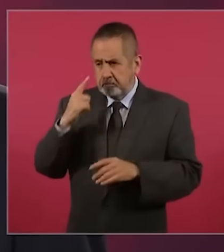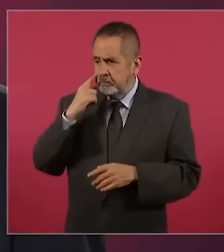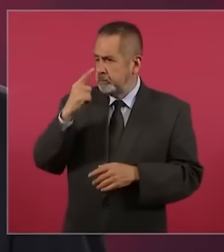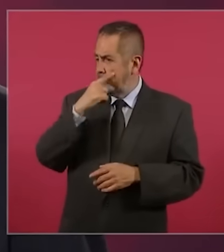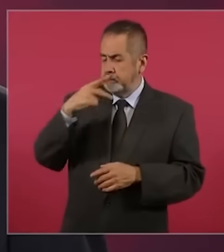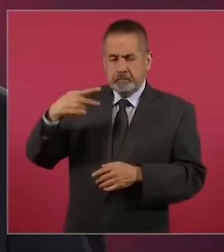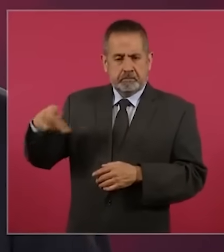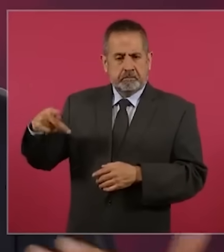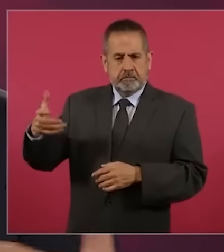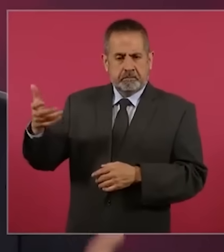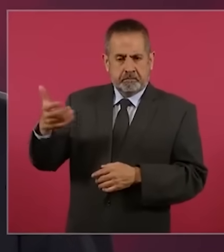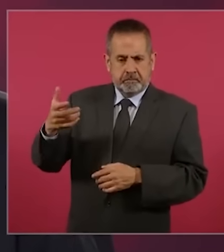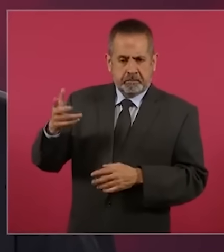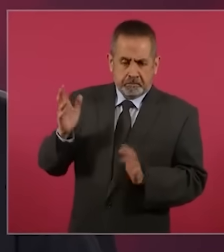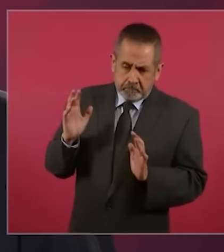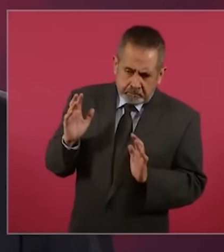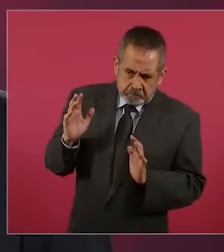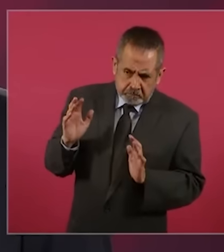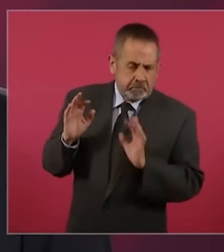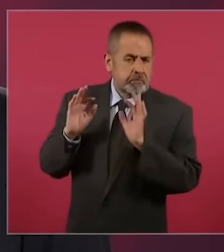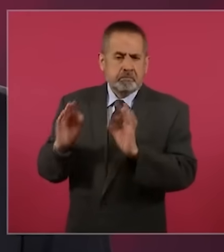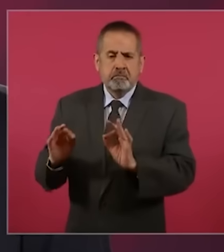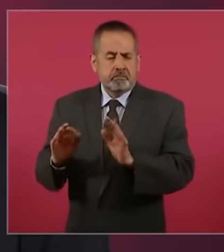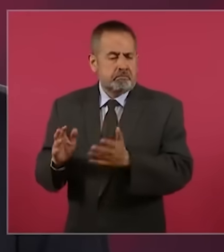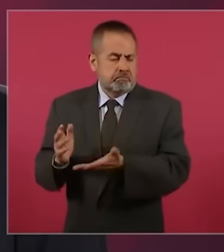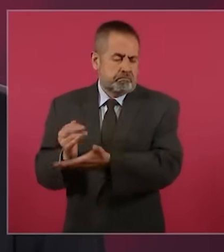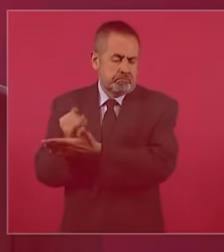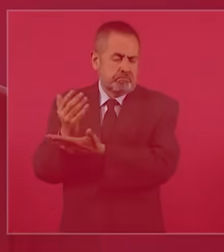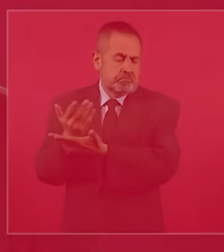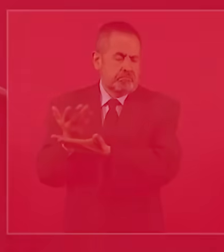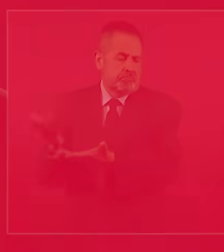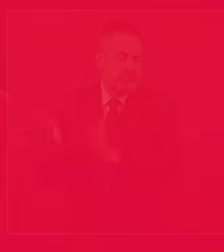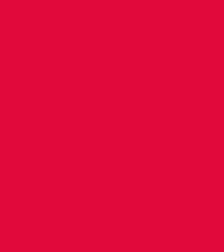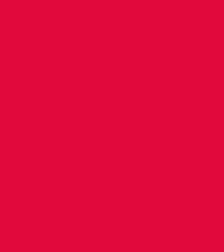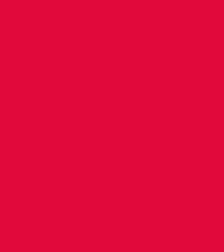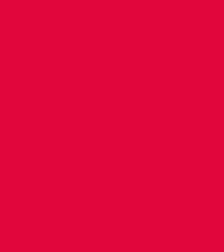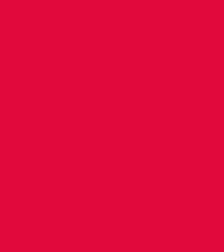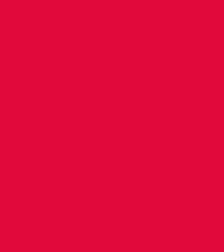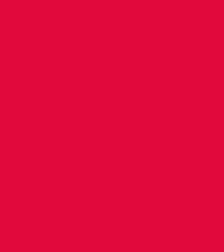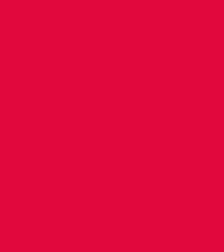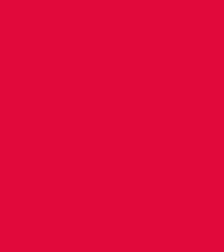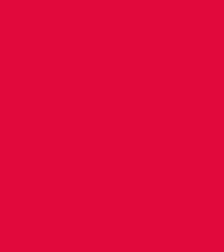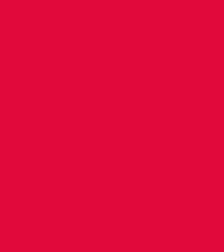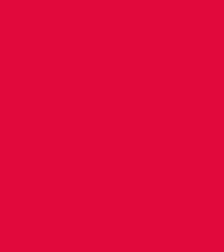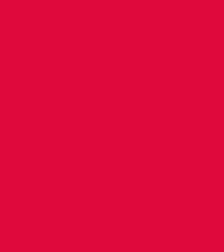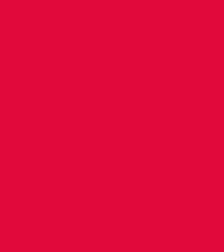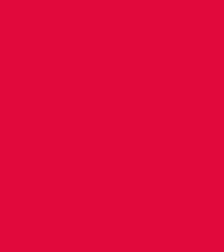más conveniente.